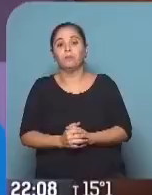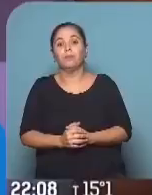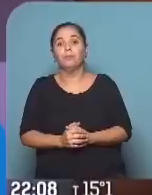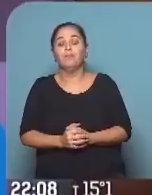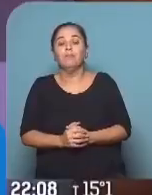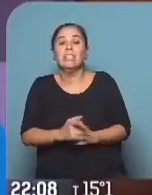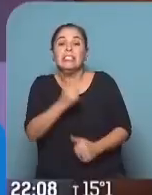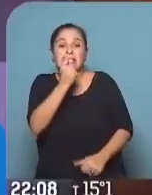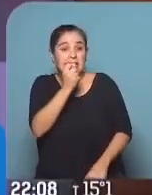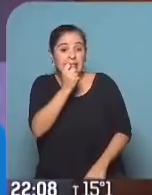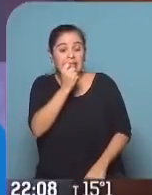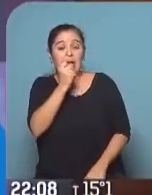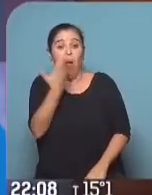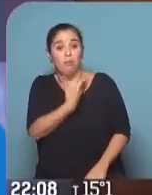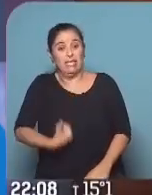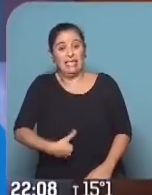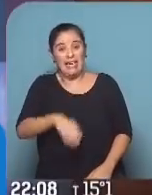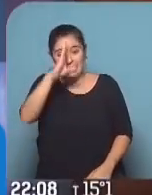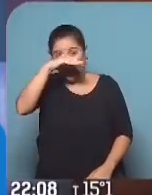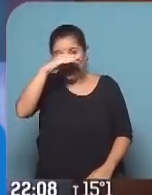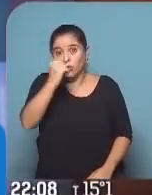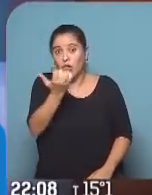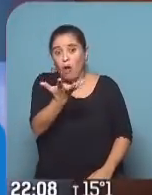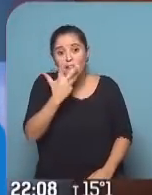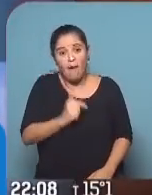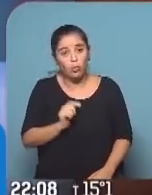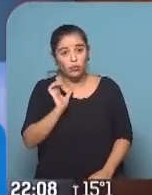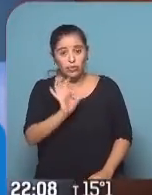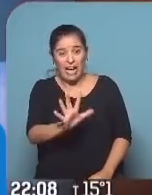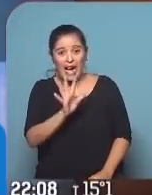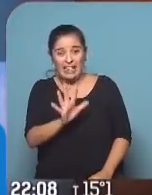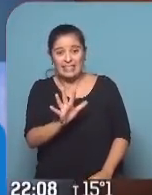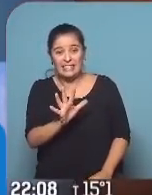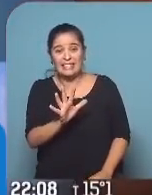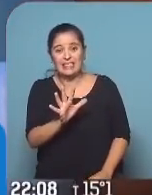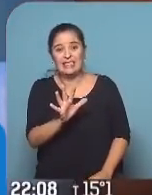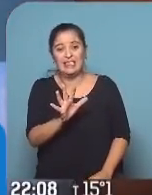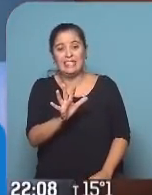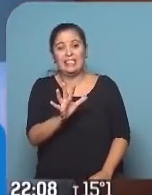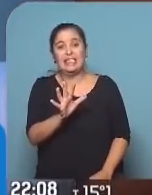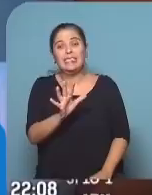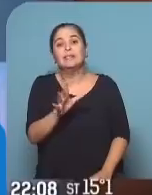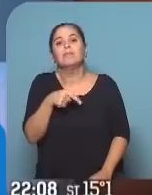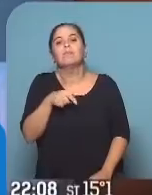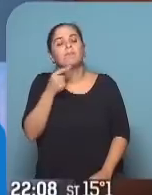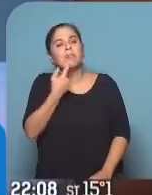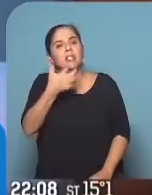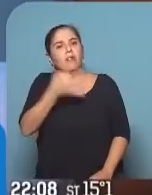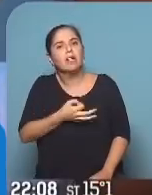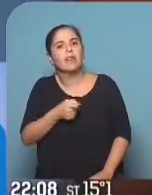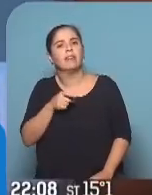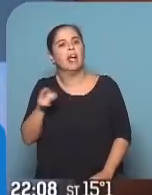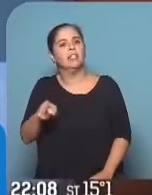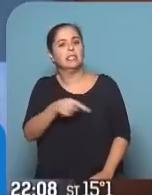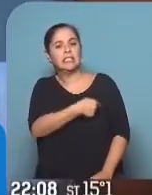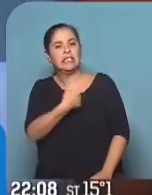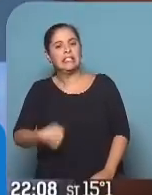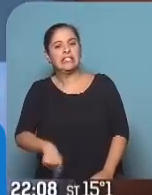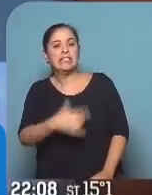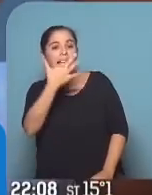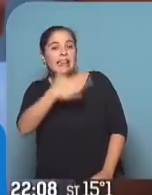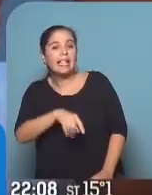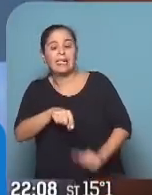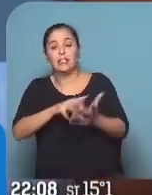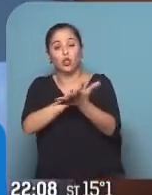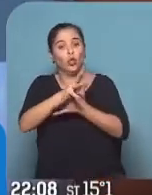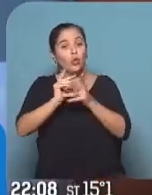noise, he likes to make big statements, but my sense is that inside the Chinese delegation there's a realization that there's a lot of